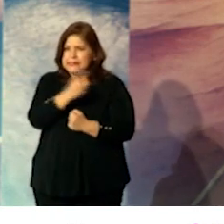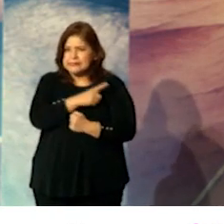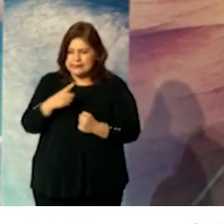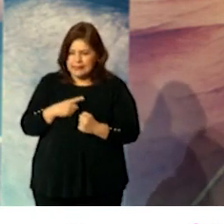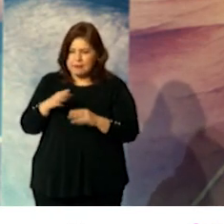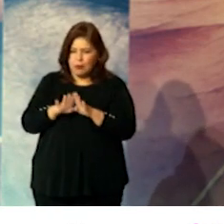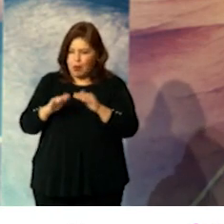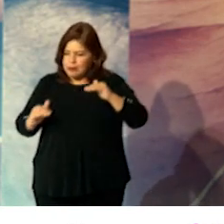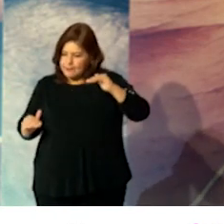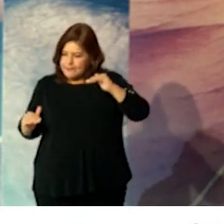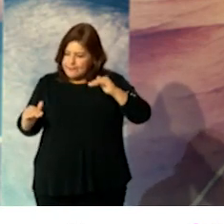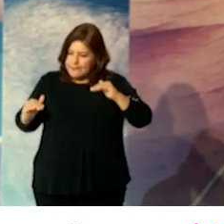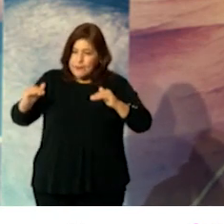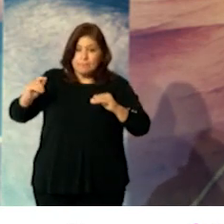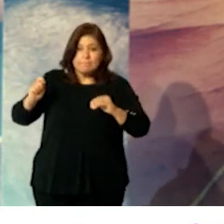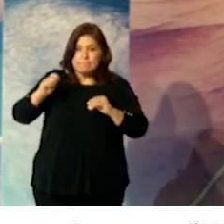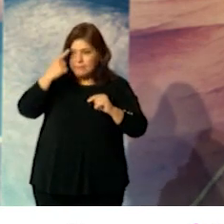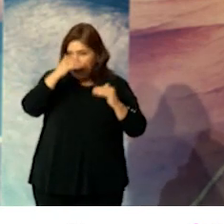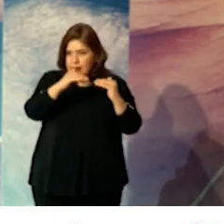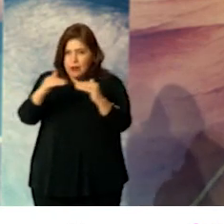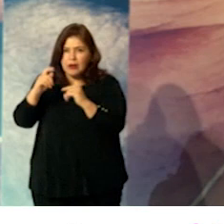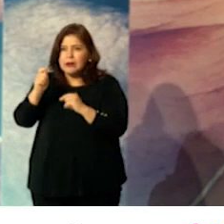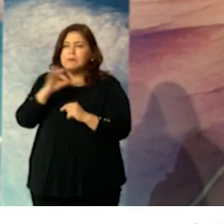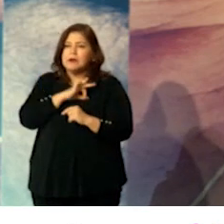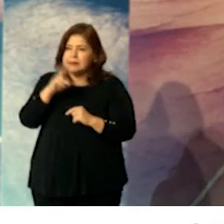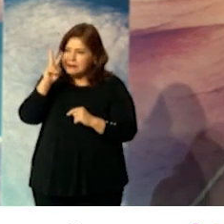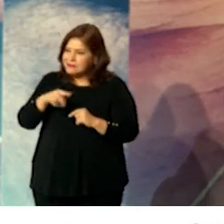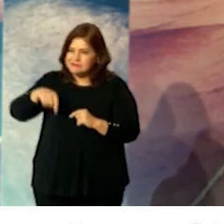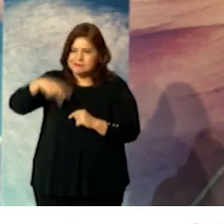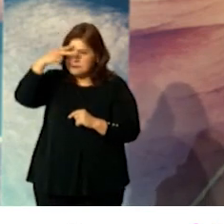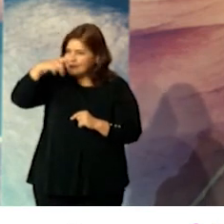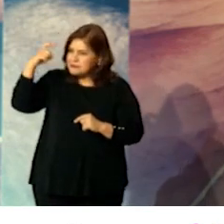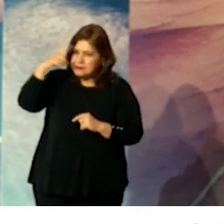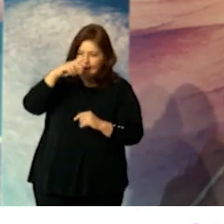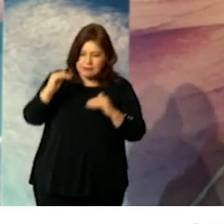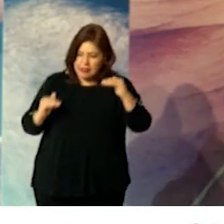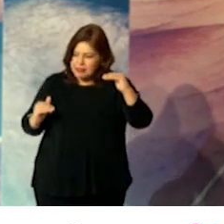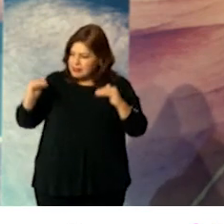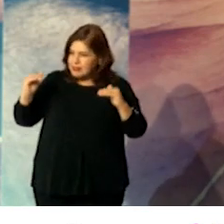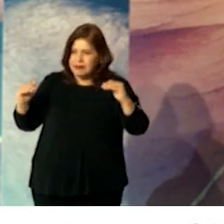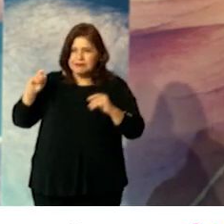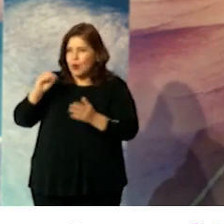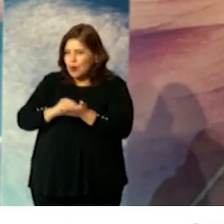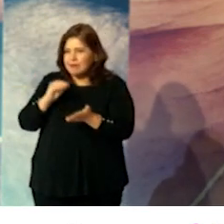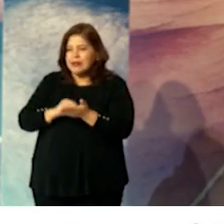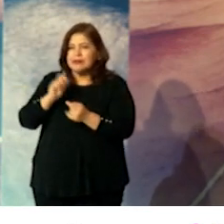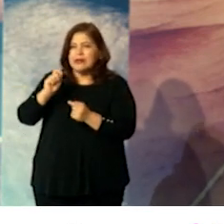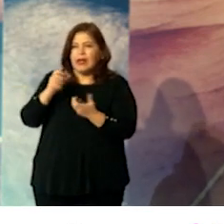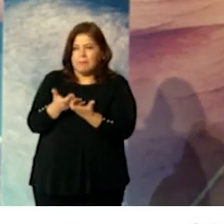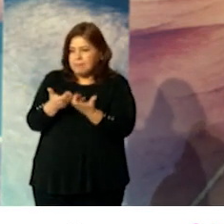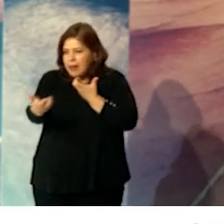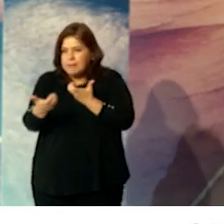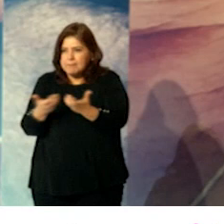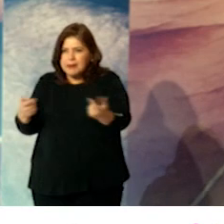piso. En México ha sido muy complejo, el piso no está nivelado, tenemos muchos problemas que han generado